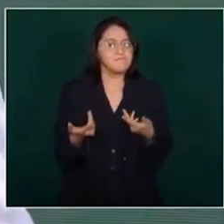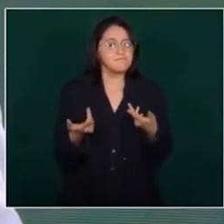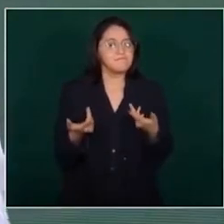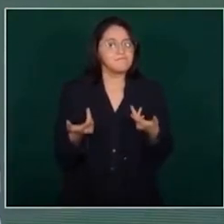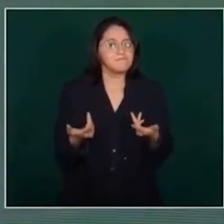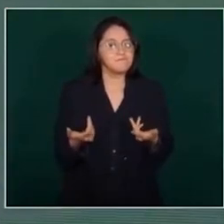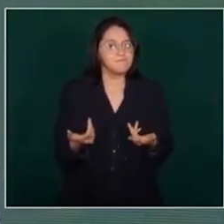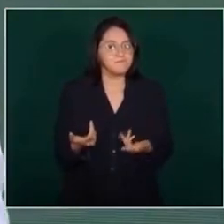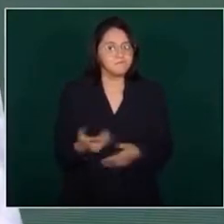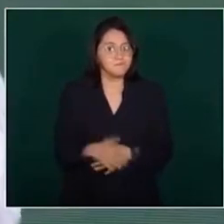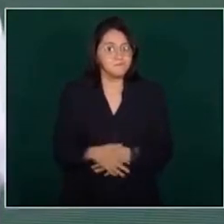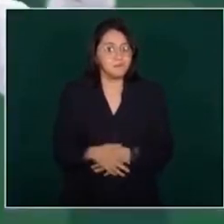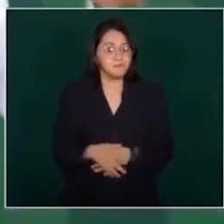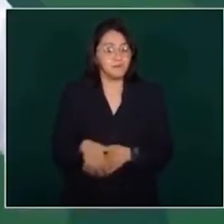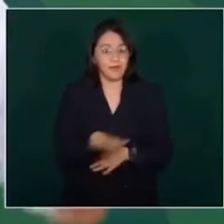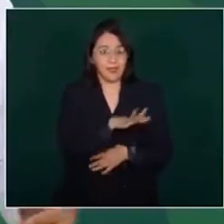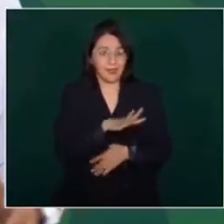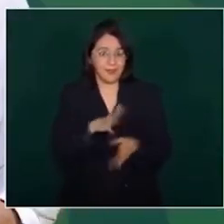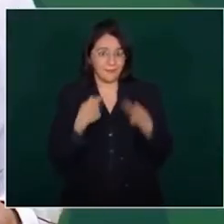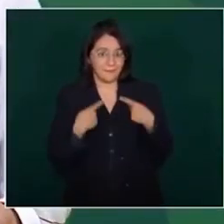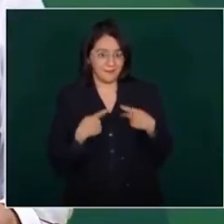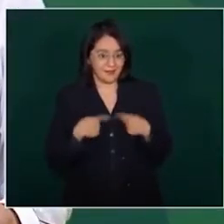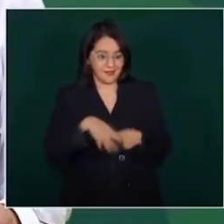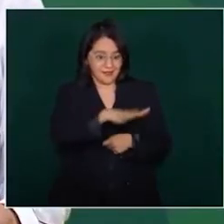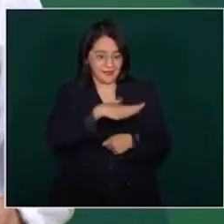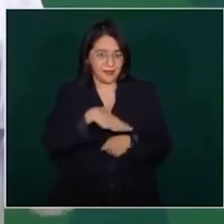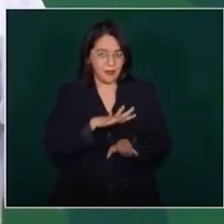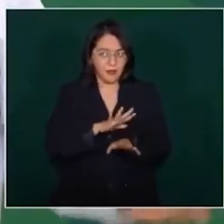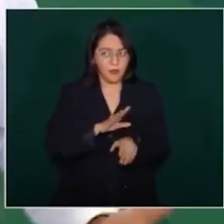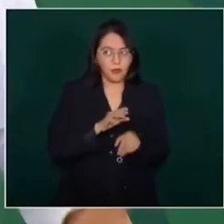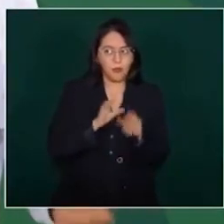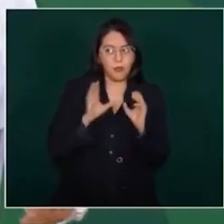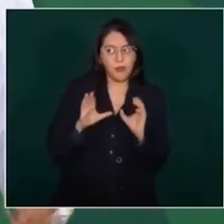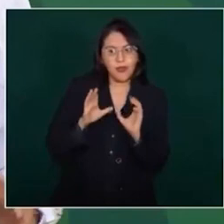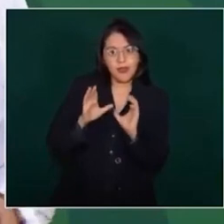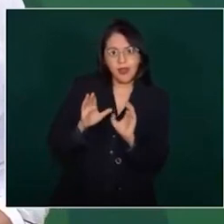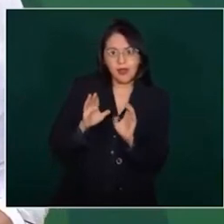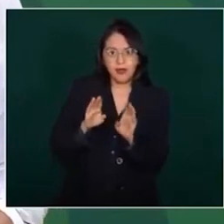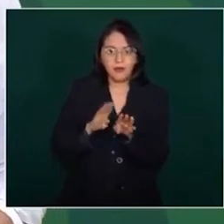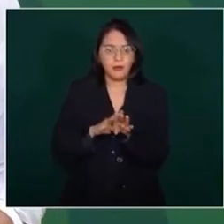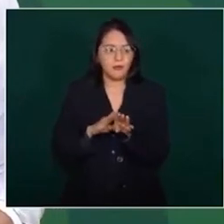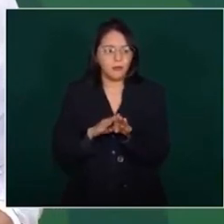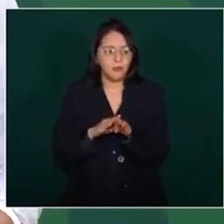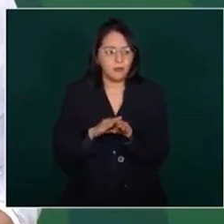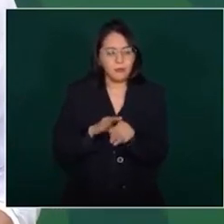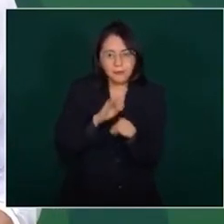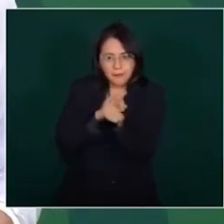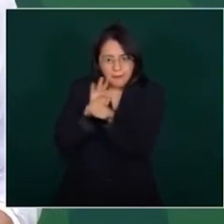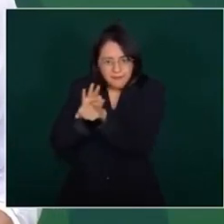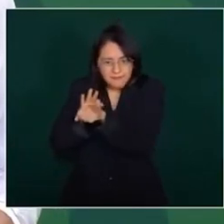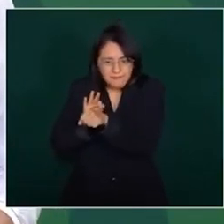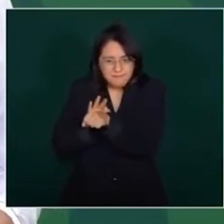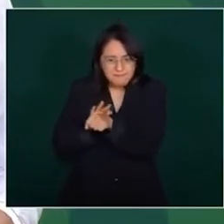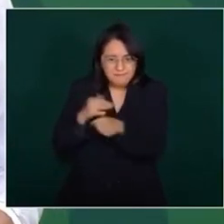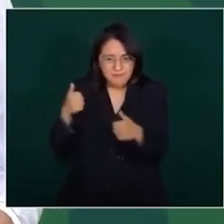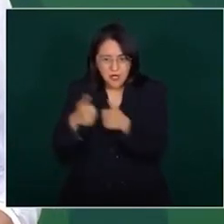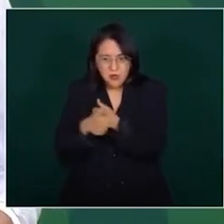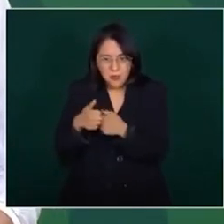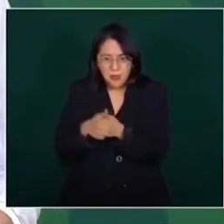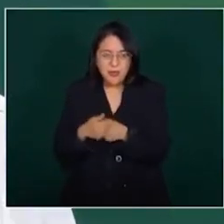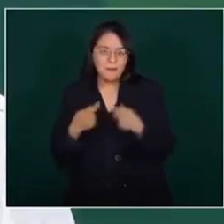la misma gente protegía, porque el gobierno no atendía al